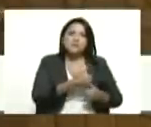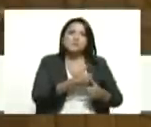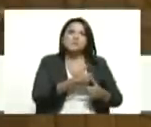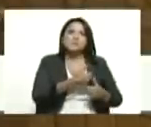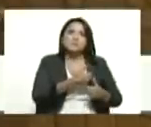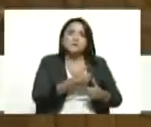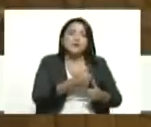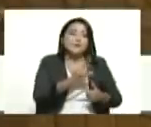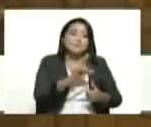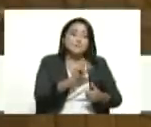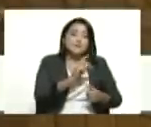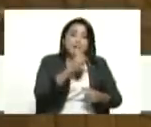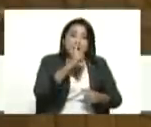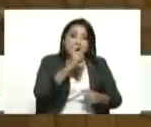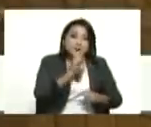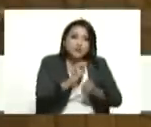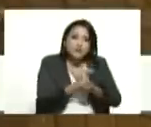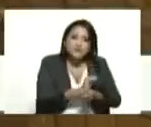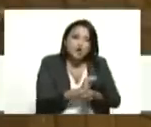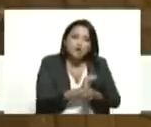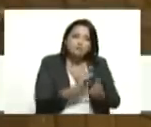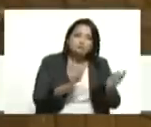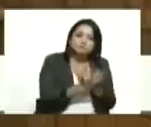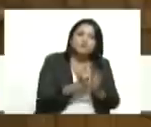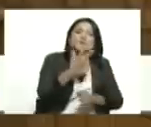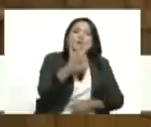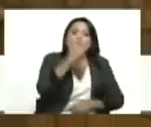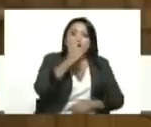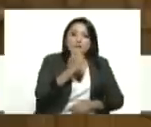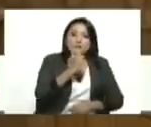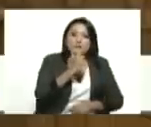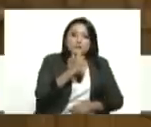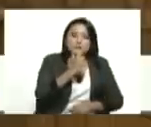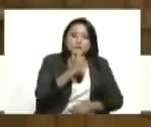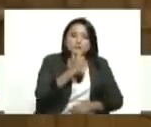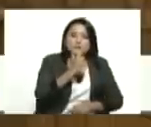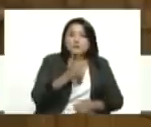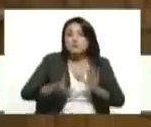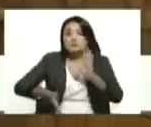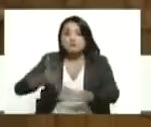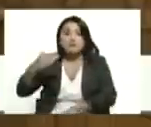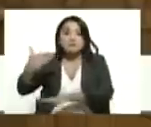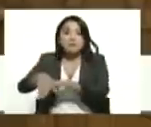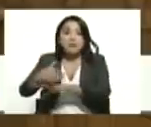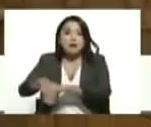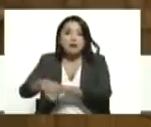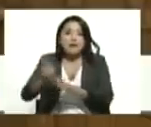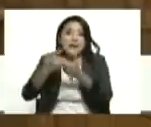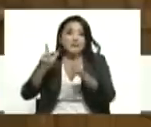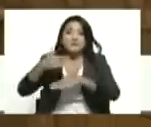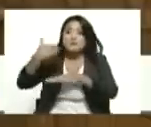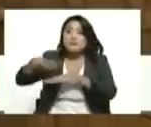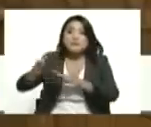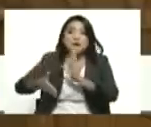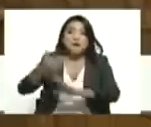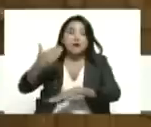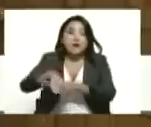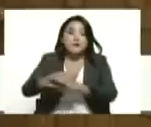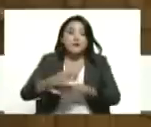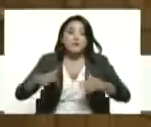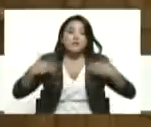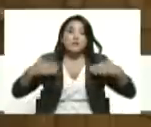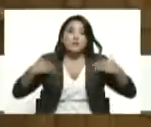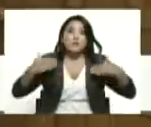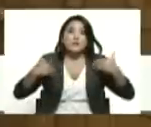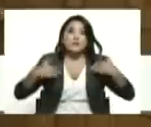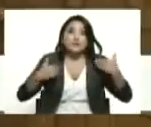vez de 20 años termina pagando 3 años y sale de ahí a disfrutar lo que se robó. ¿Le suena? No suena